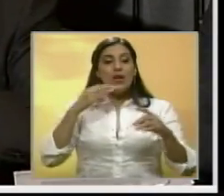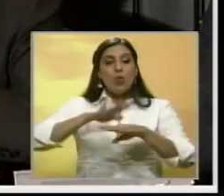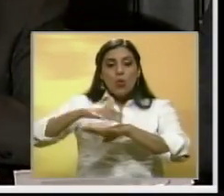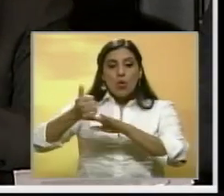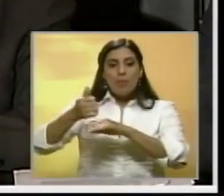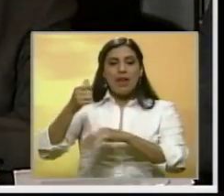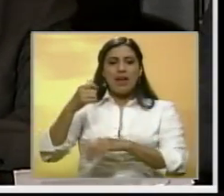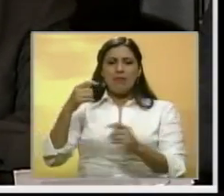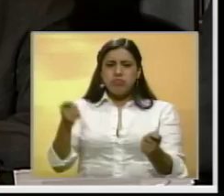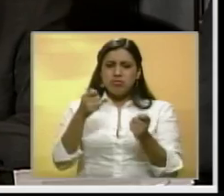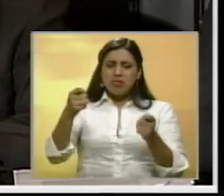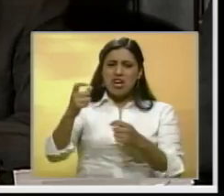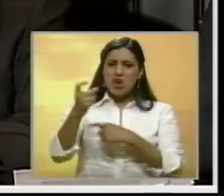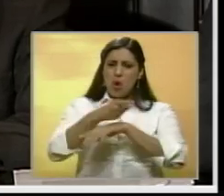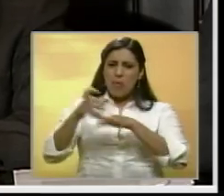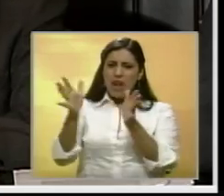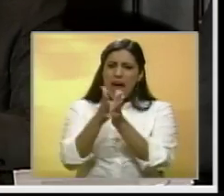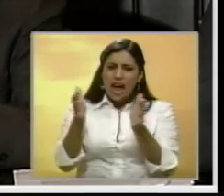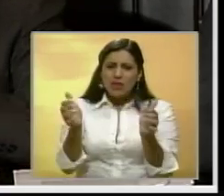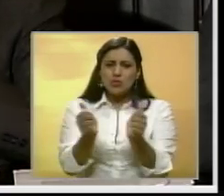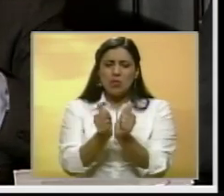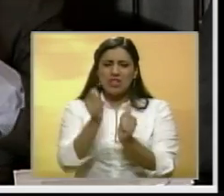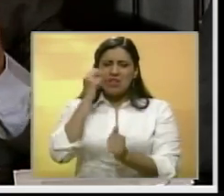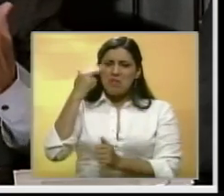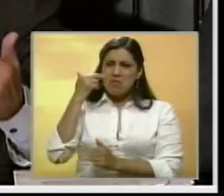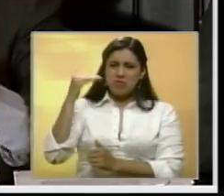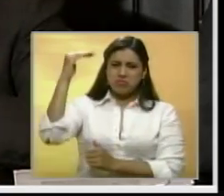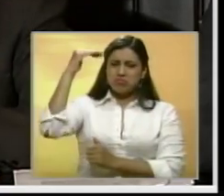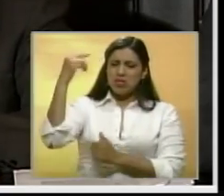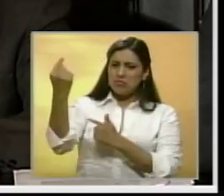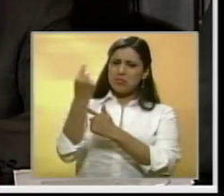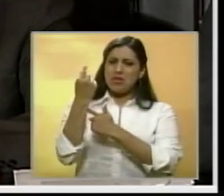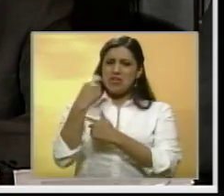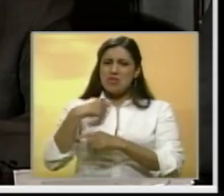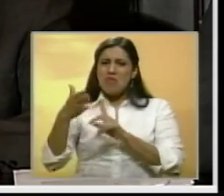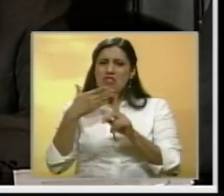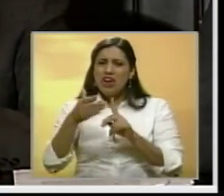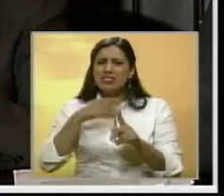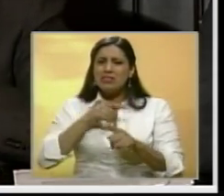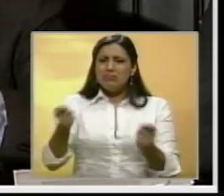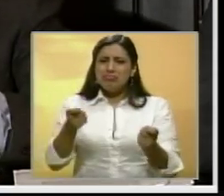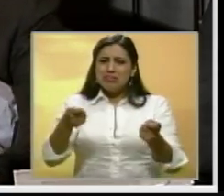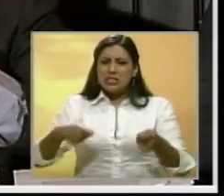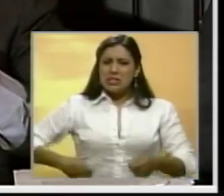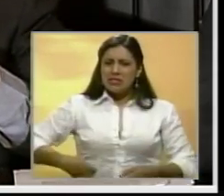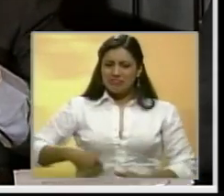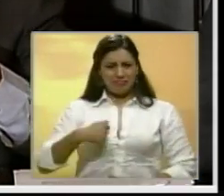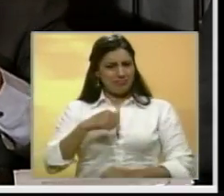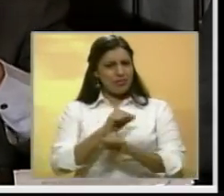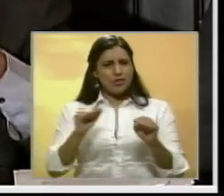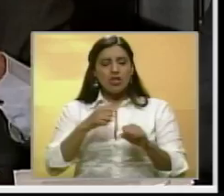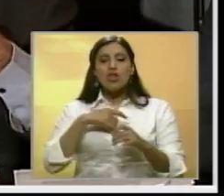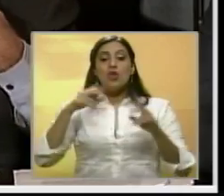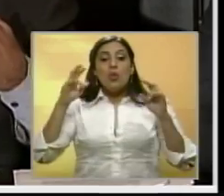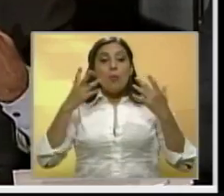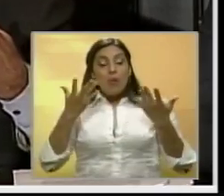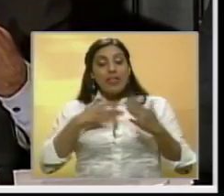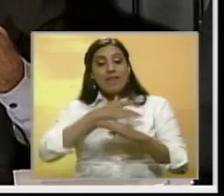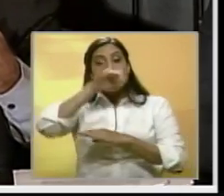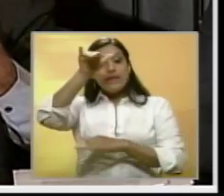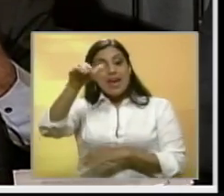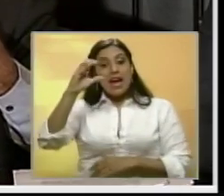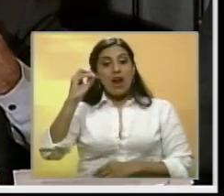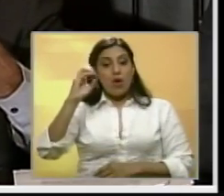en el Ministerio Público que hizo el gobernador de Anzoátegui, Nelson Moreno, por supuestamente incitar a la violencia, su posible viaje a la sesión de